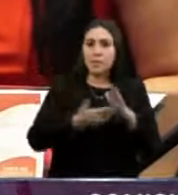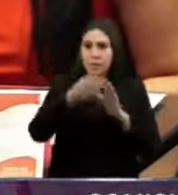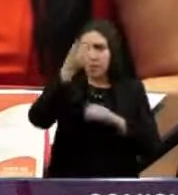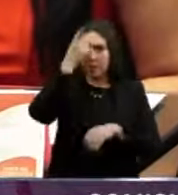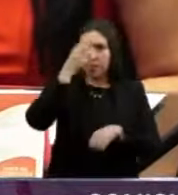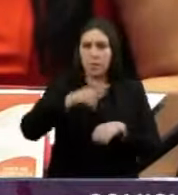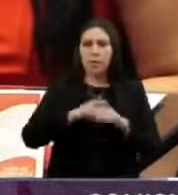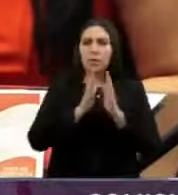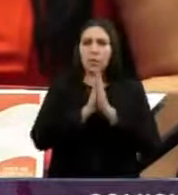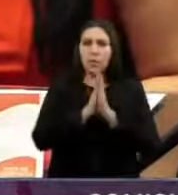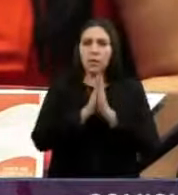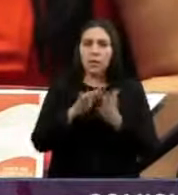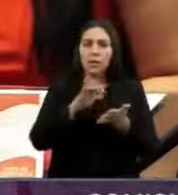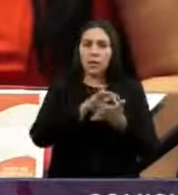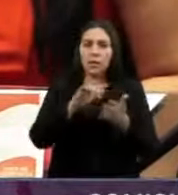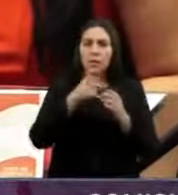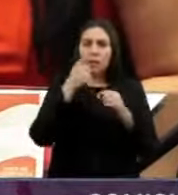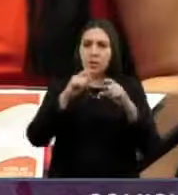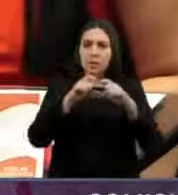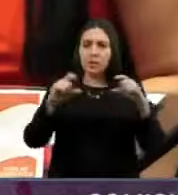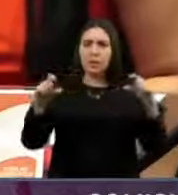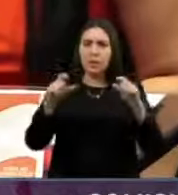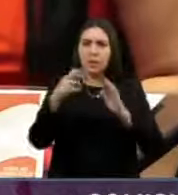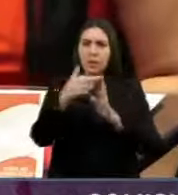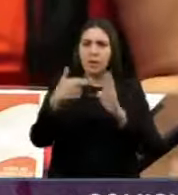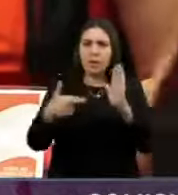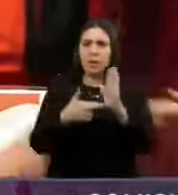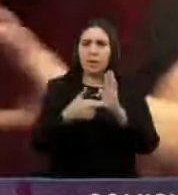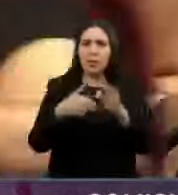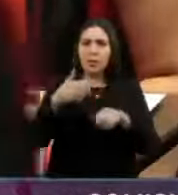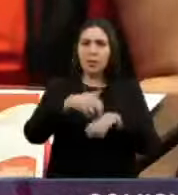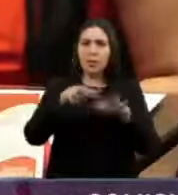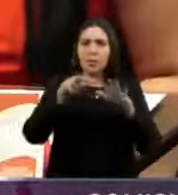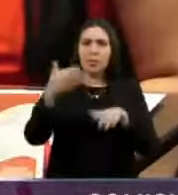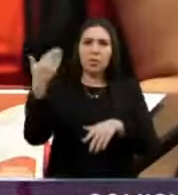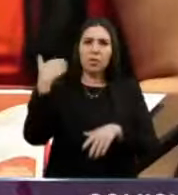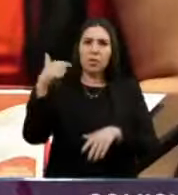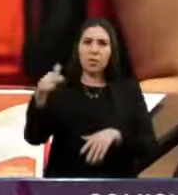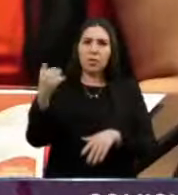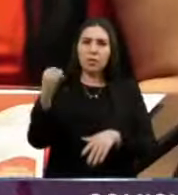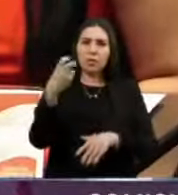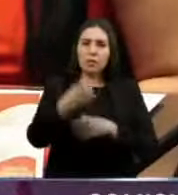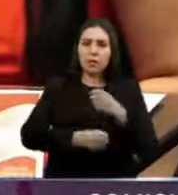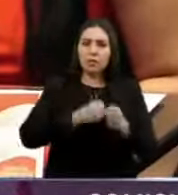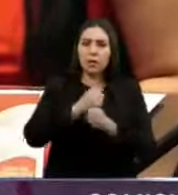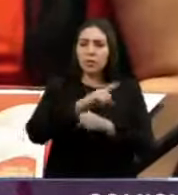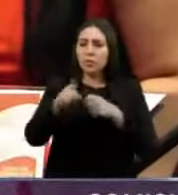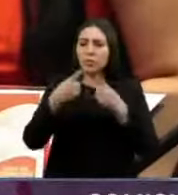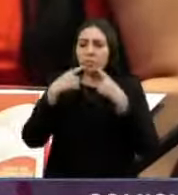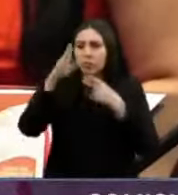lo que dice el 18 del reglamento que nos dimos el 12 de junio de este año.